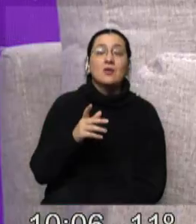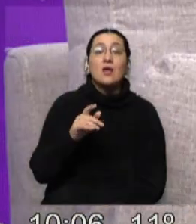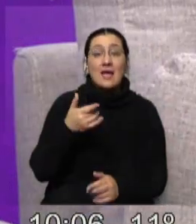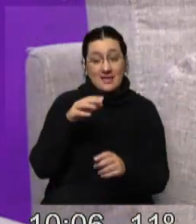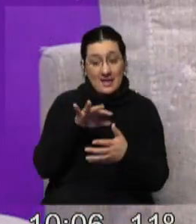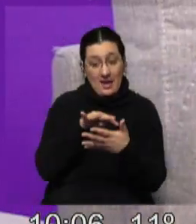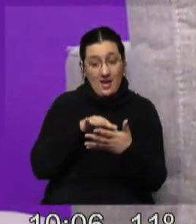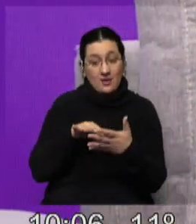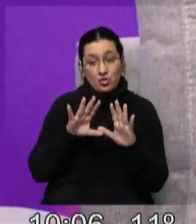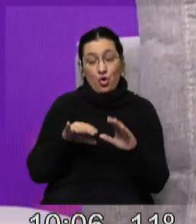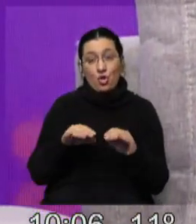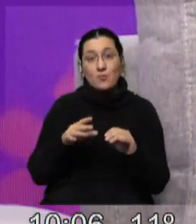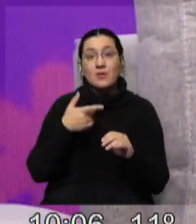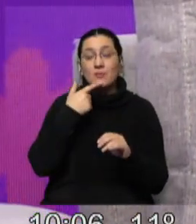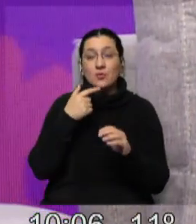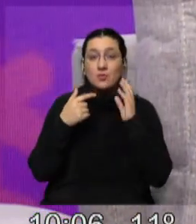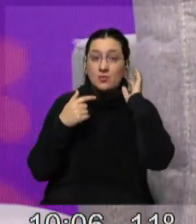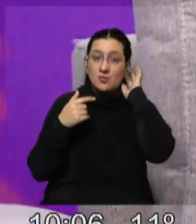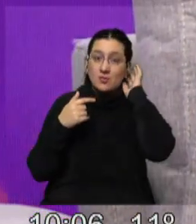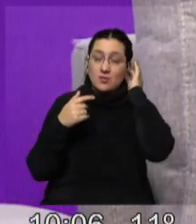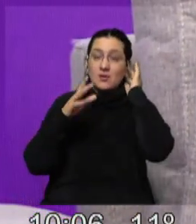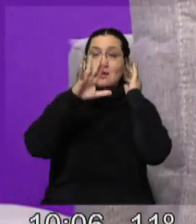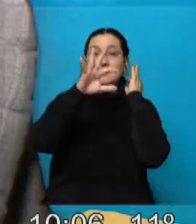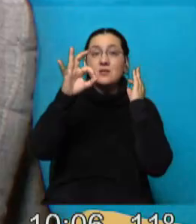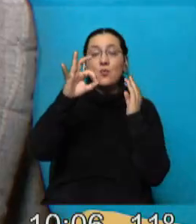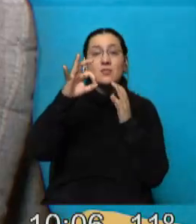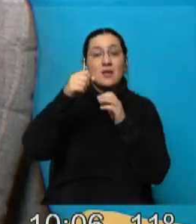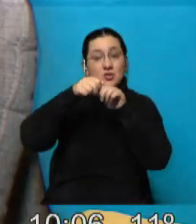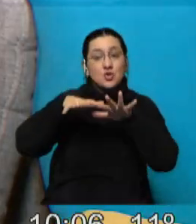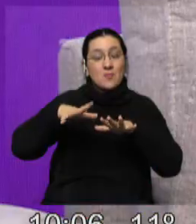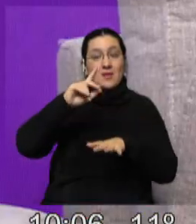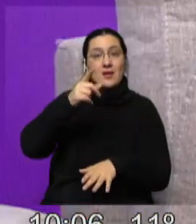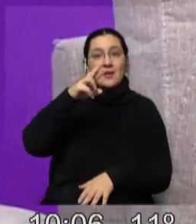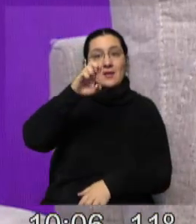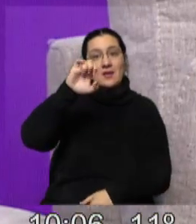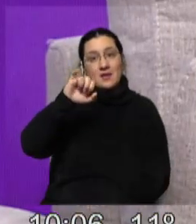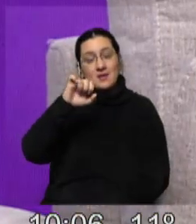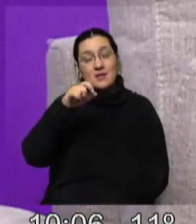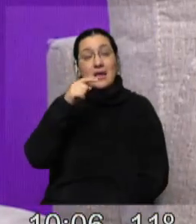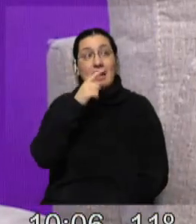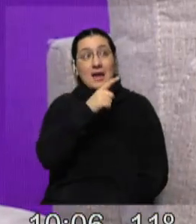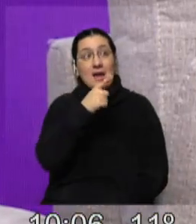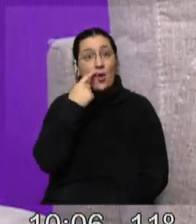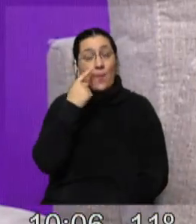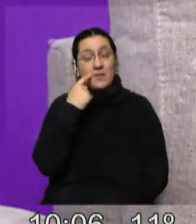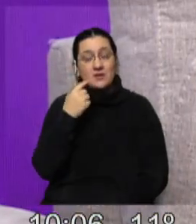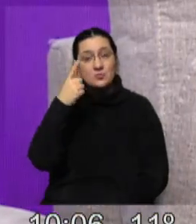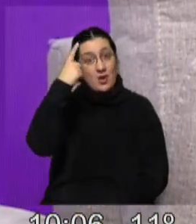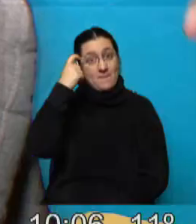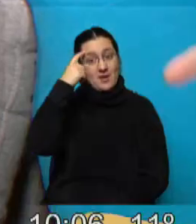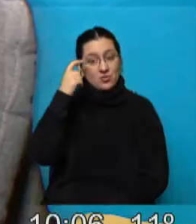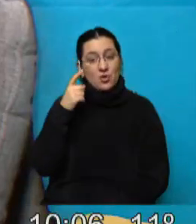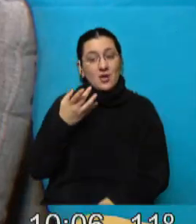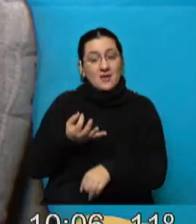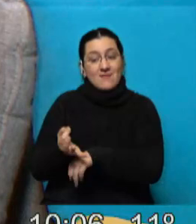Ah, claro. No, que la cosa audiovisual en la película Las 50 sombras de Grey, sí. él es un experto en eso y la va llevando a ella de a poco. La